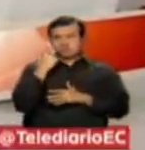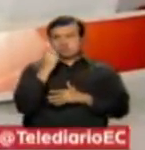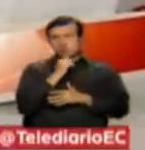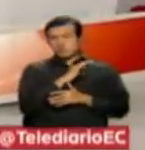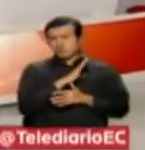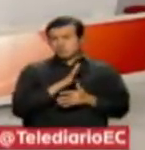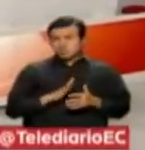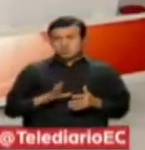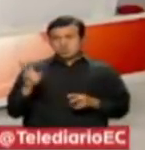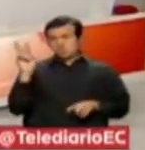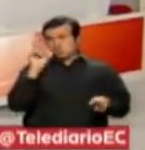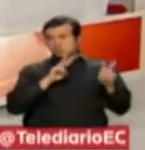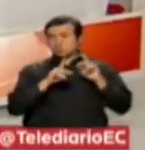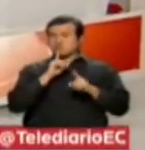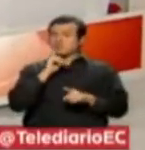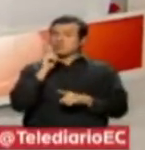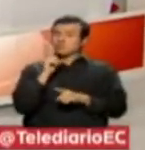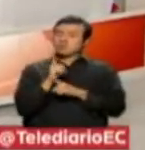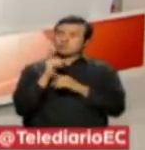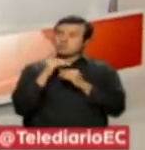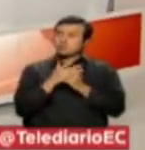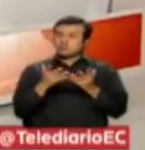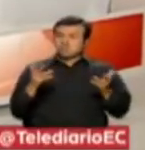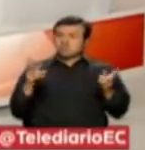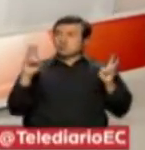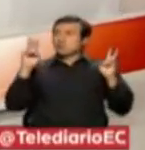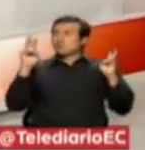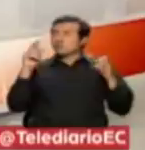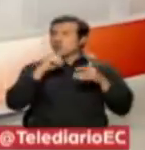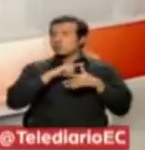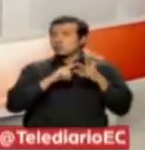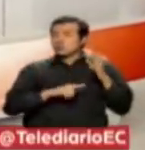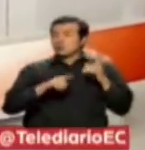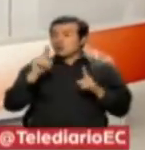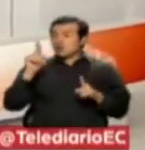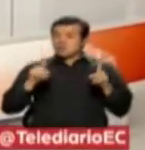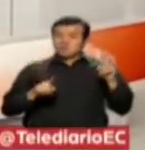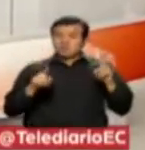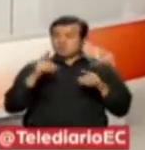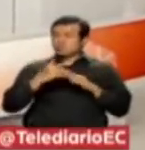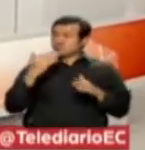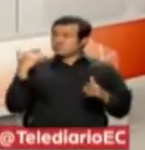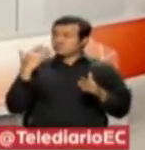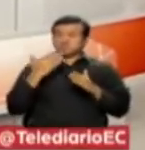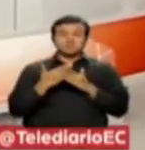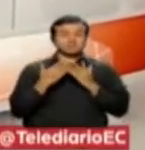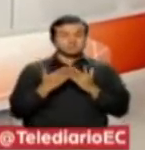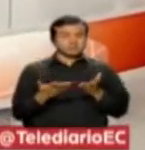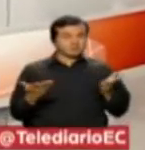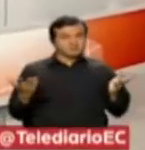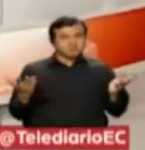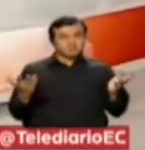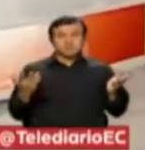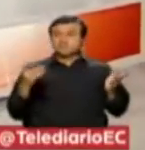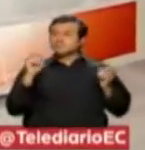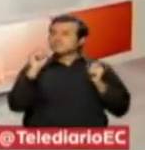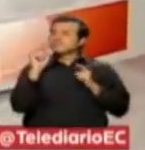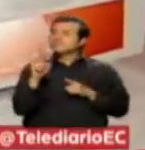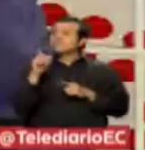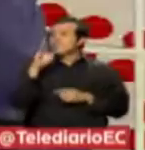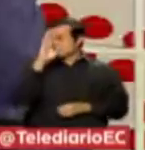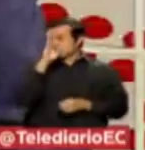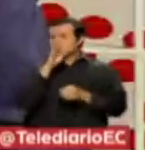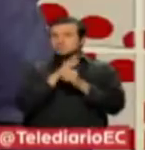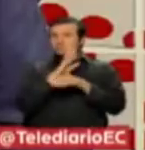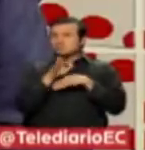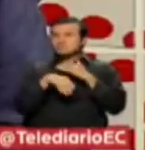presunciones, confirmación de supuestos de hace algunos meses y años. La pregunta es, ¿hacia dónde